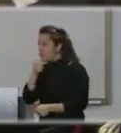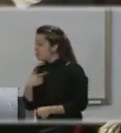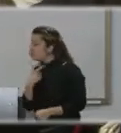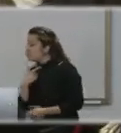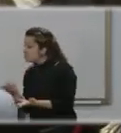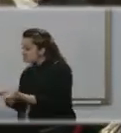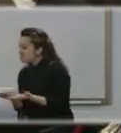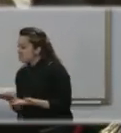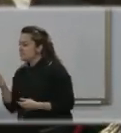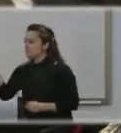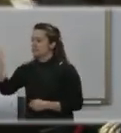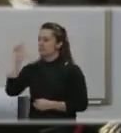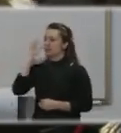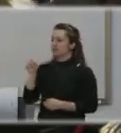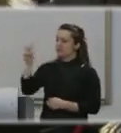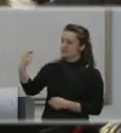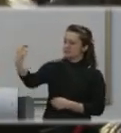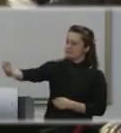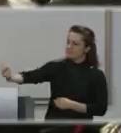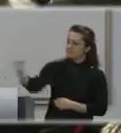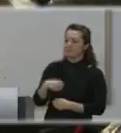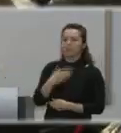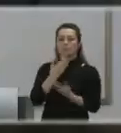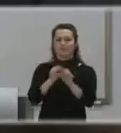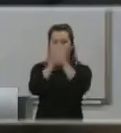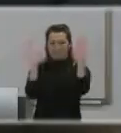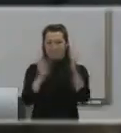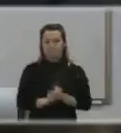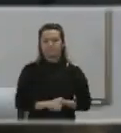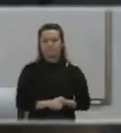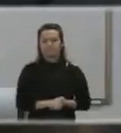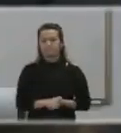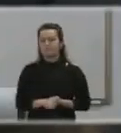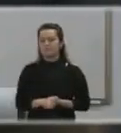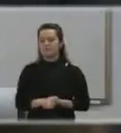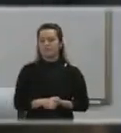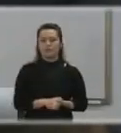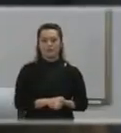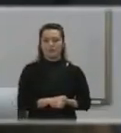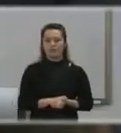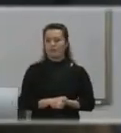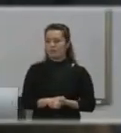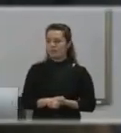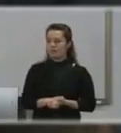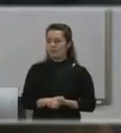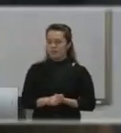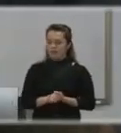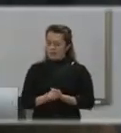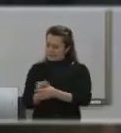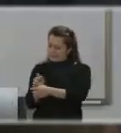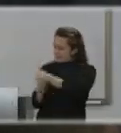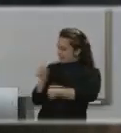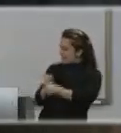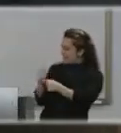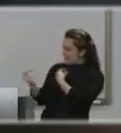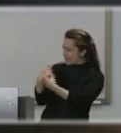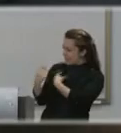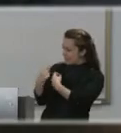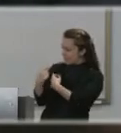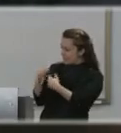Buenos días. Retomando un poquito la pregunta anterior